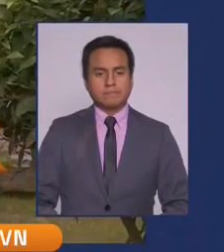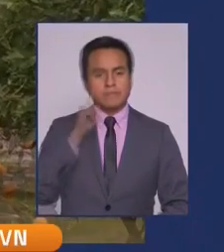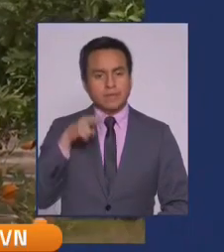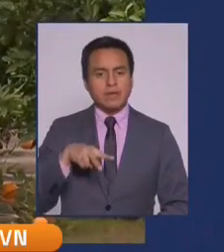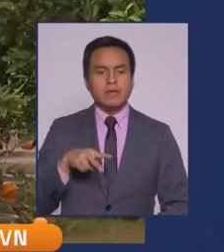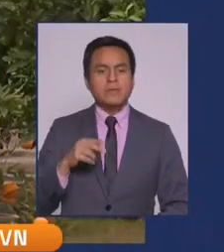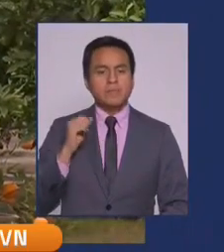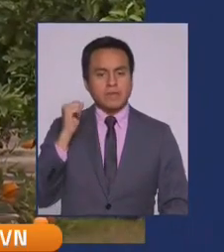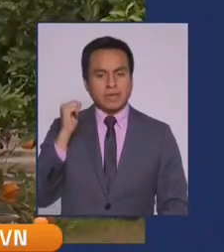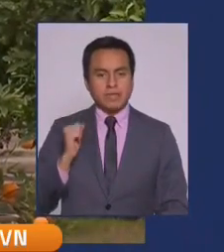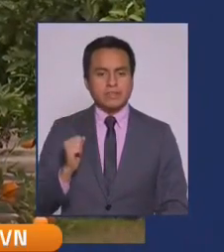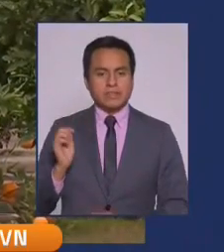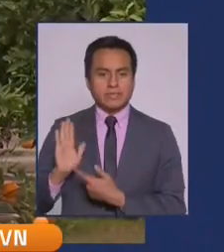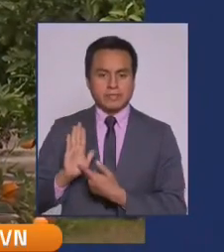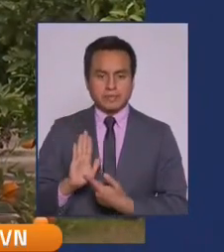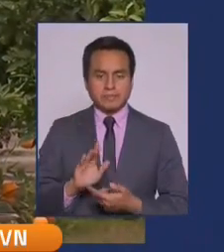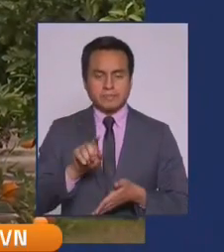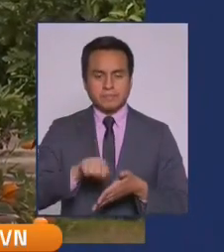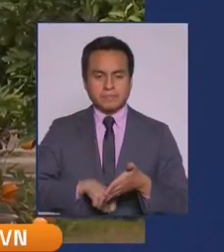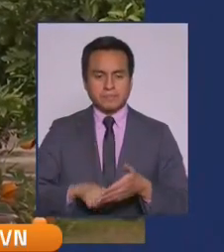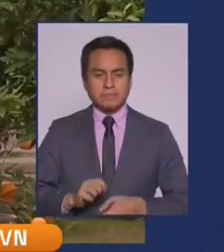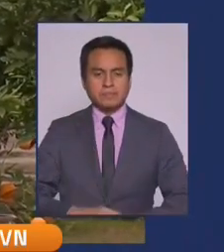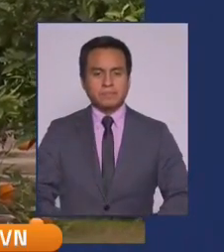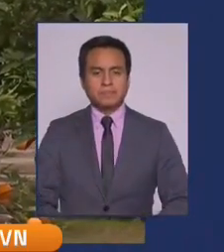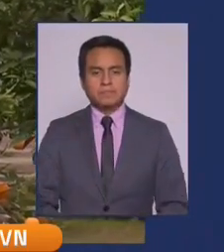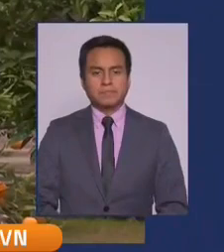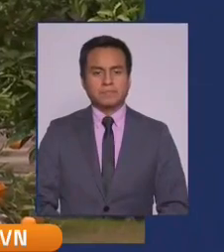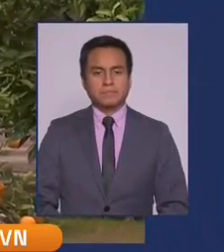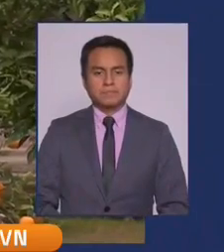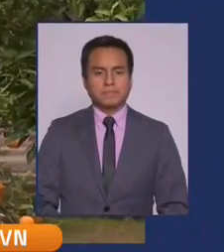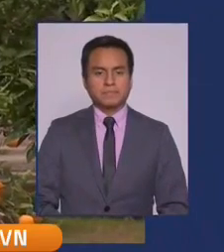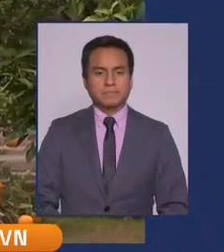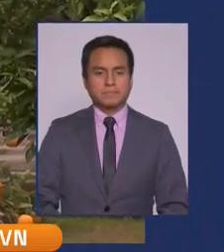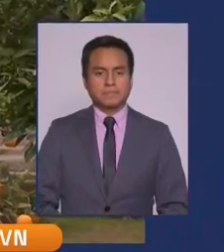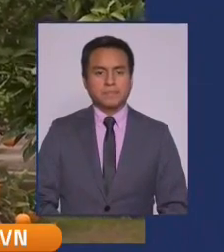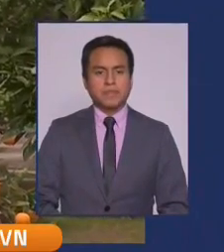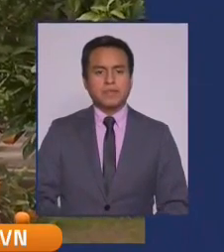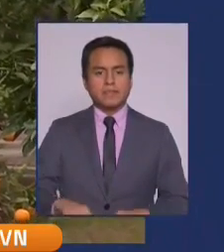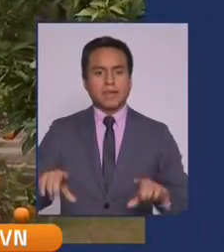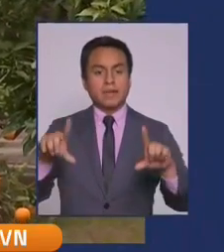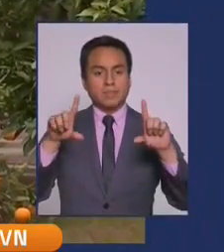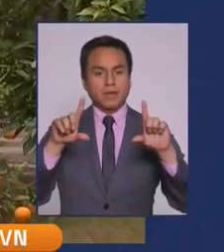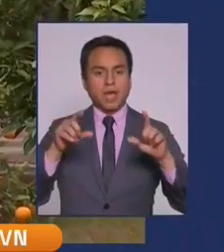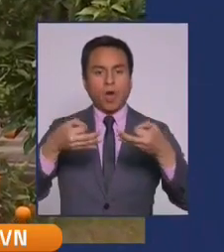No le pregunté si es que usted era capaz de hacer más cosas, pero me imagino que sí. Le pregunté qué va a hacer ahora.